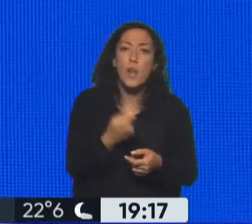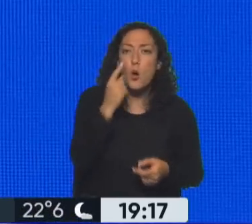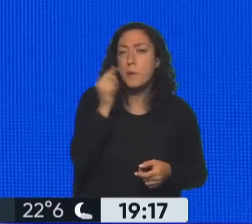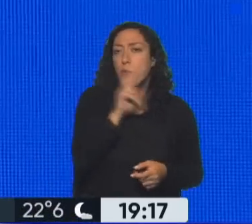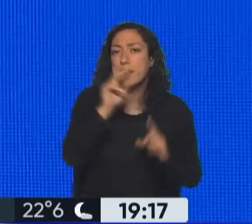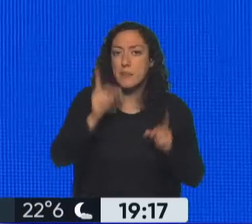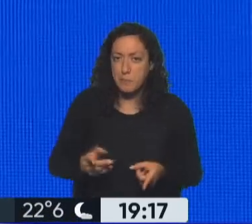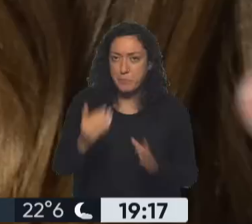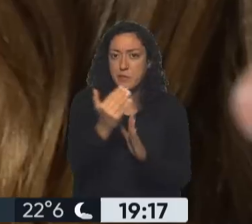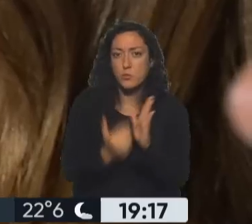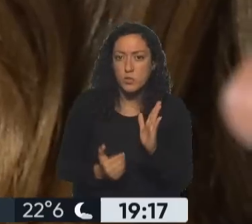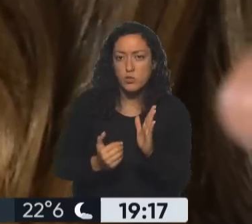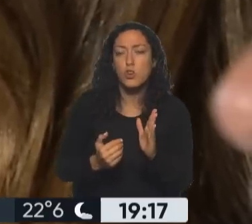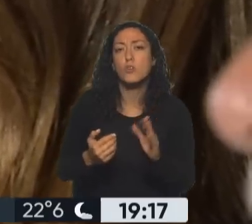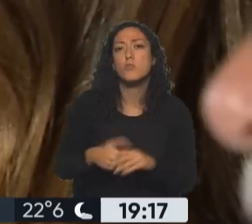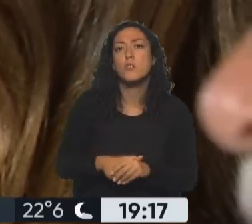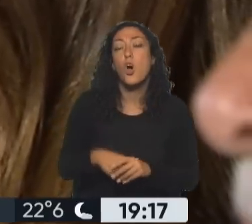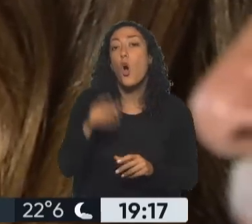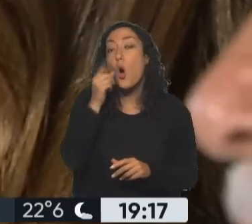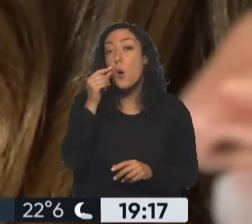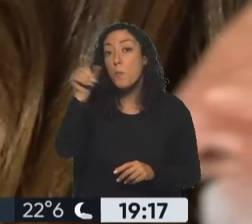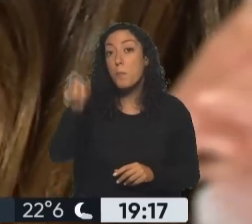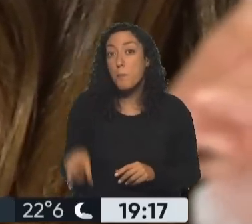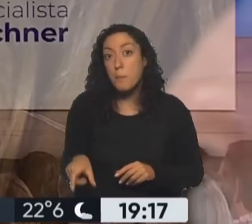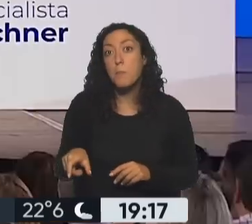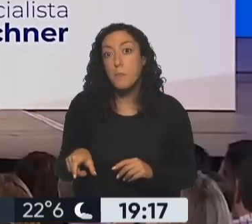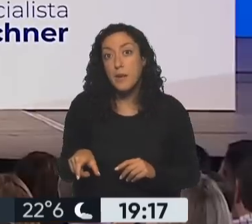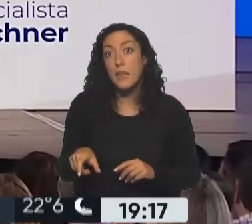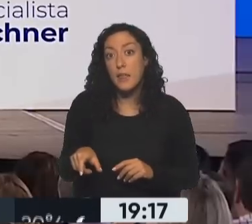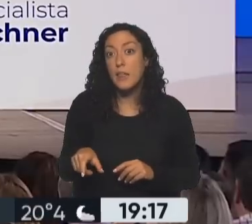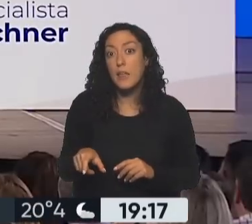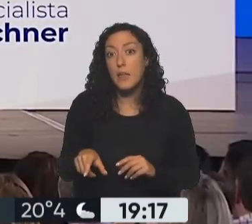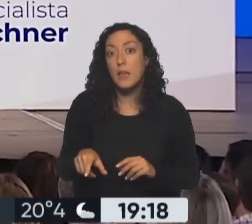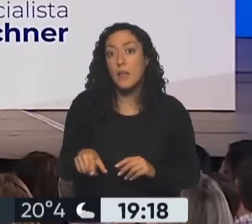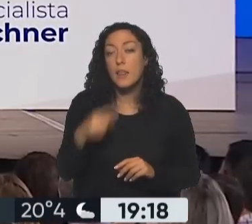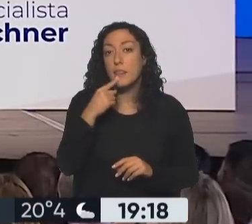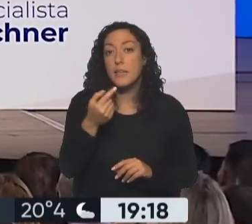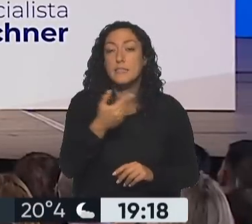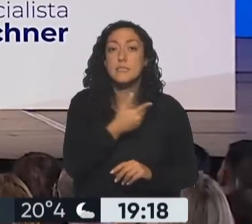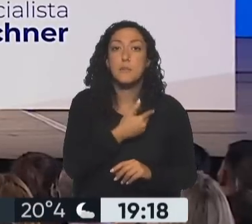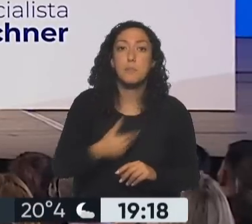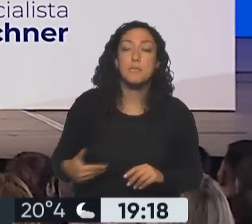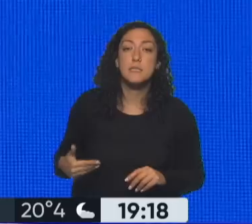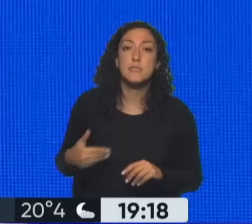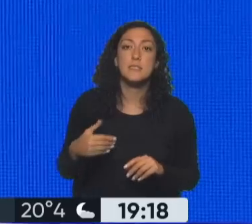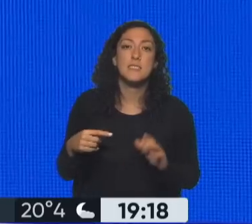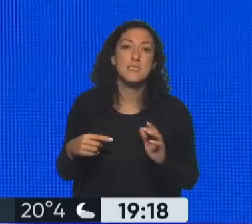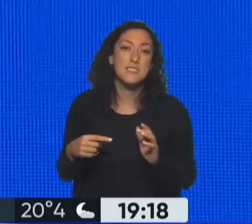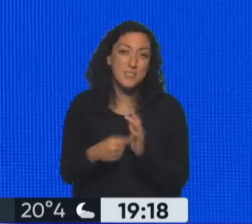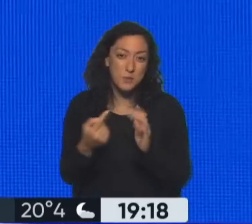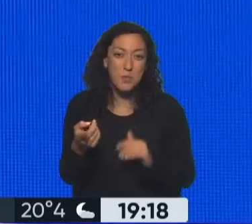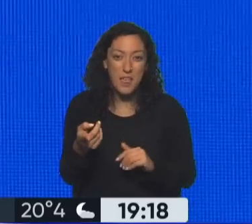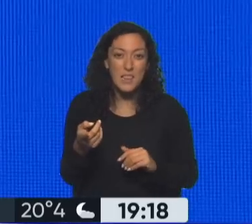jubiladas. Un señor que hoy también se está promoviendo como jefe de gobierno de la ciudad, había sido ministro